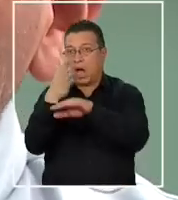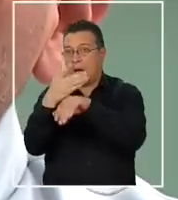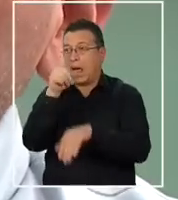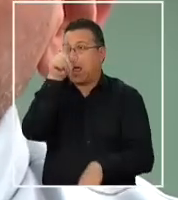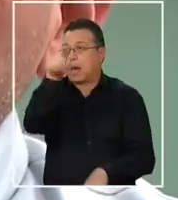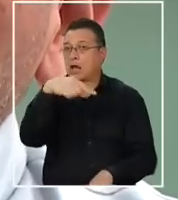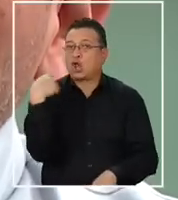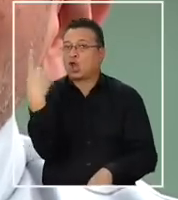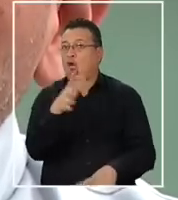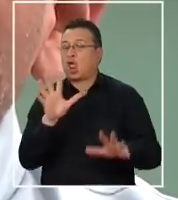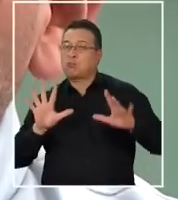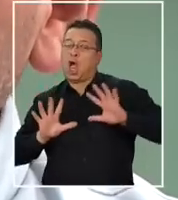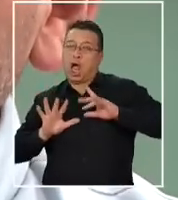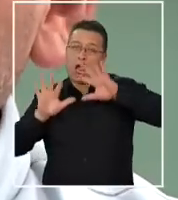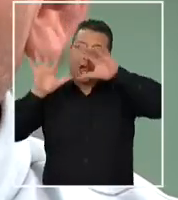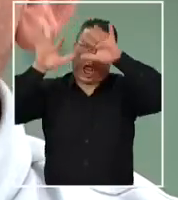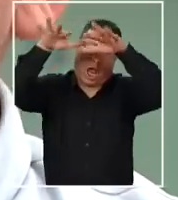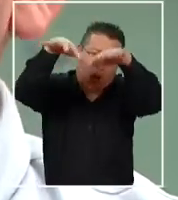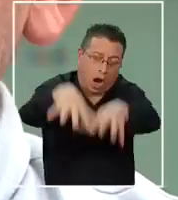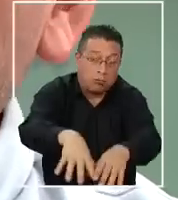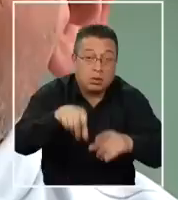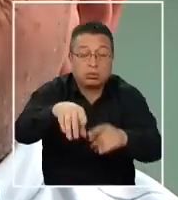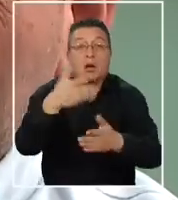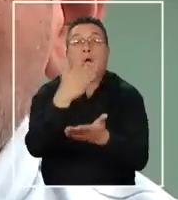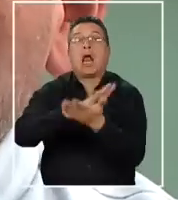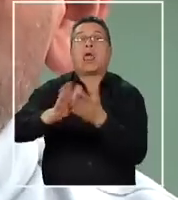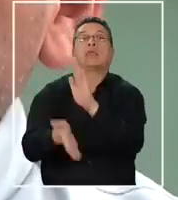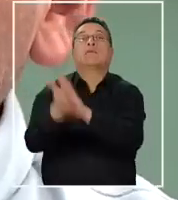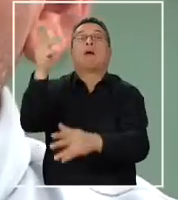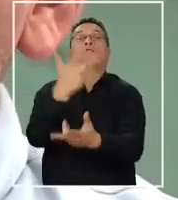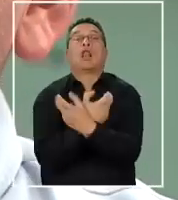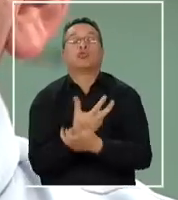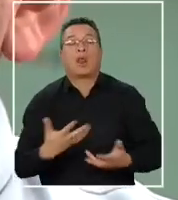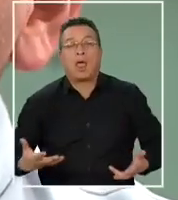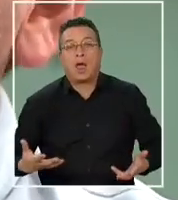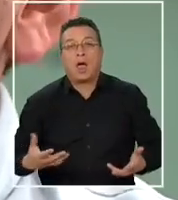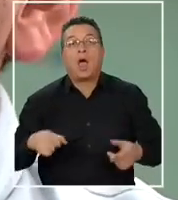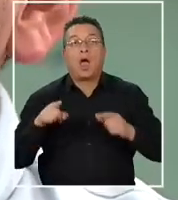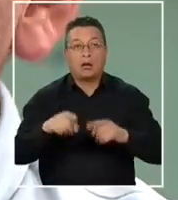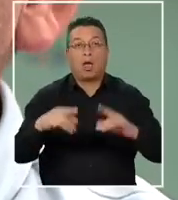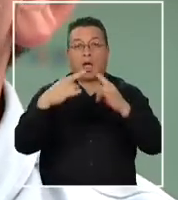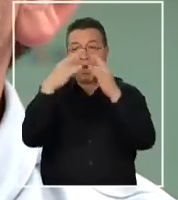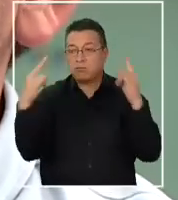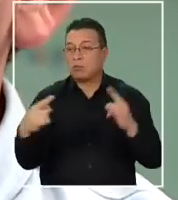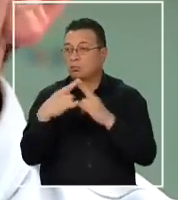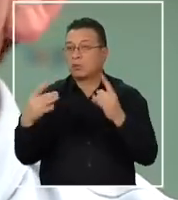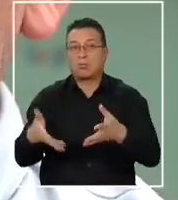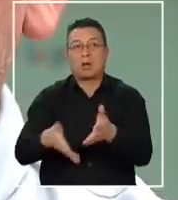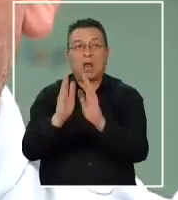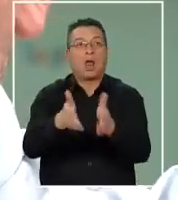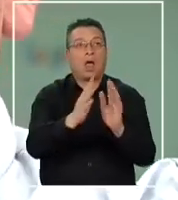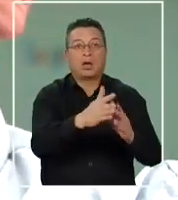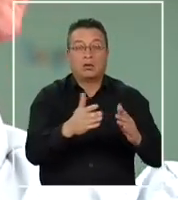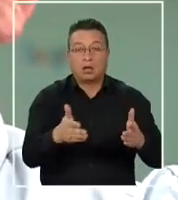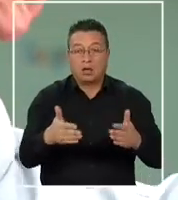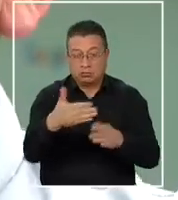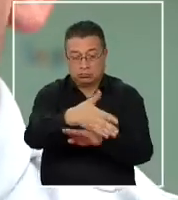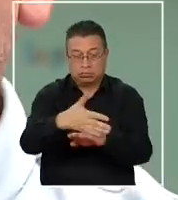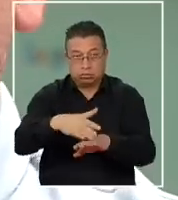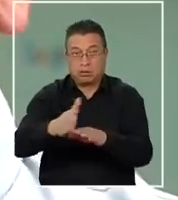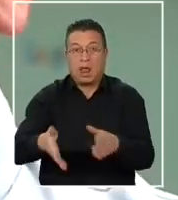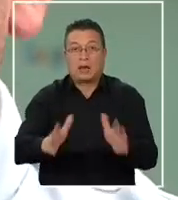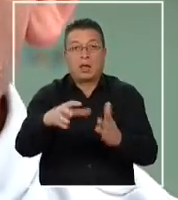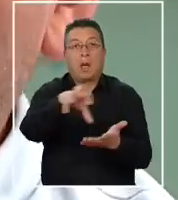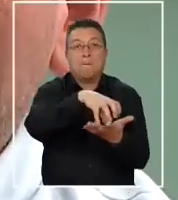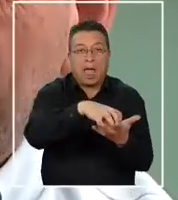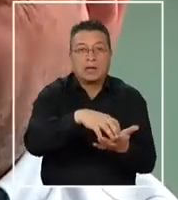punto para embarcarse en aviones gratis a Venezuela. Y ya el campamento o la gente durmiendo no va a estar durmiendo en la frontera, va a estar durmiendo en